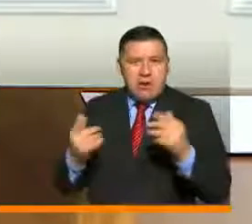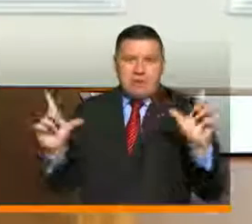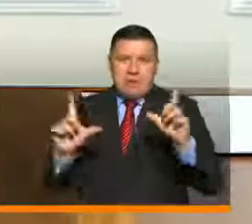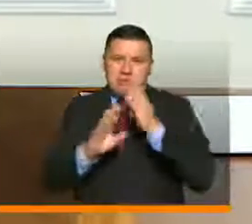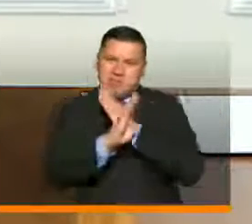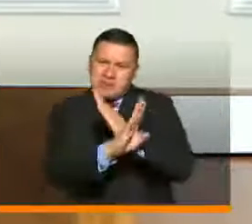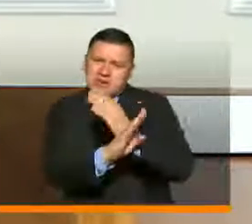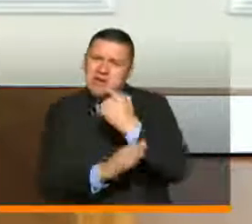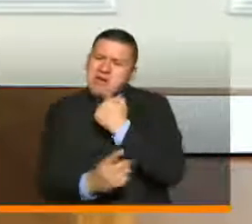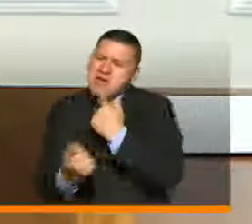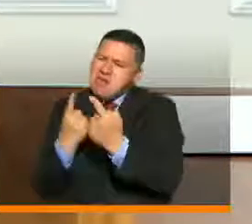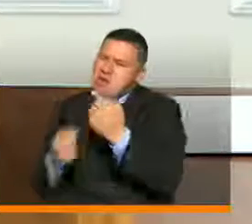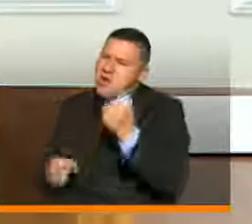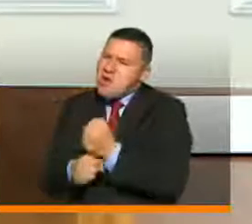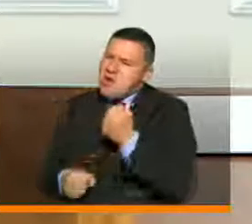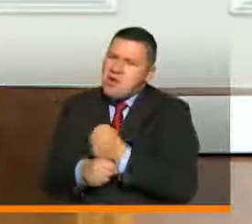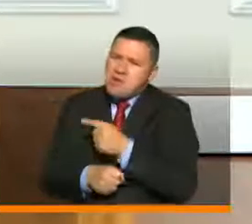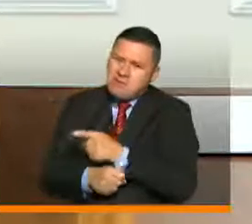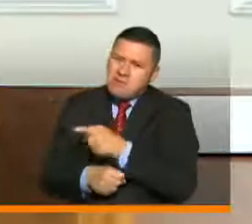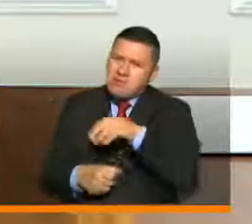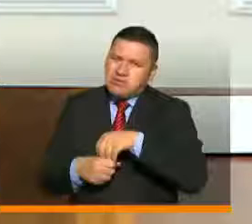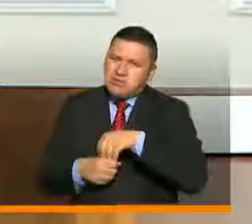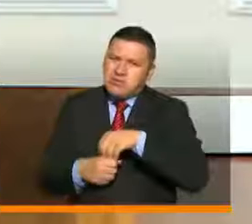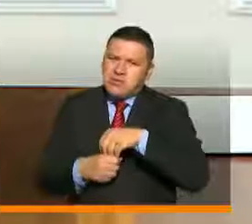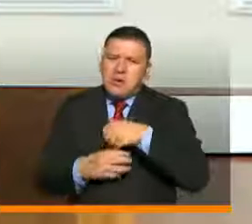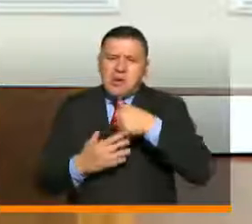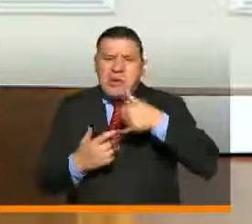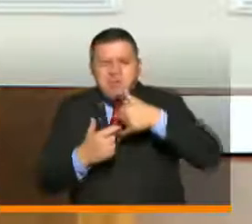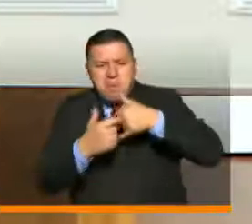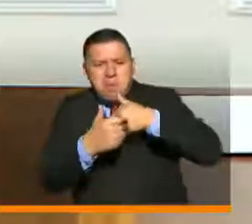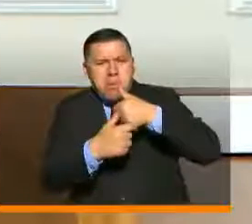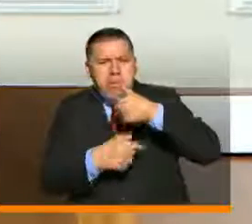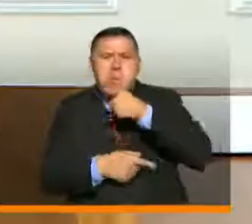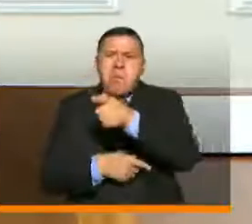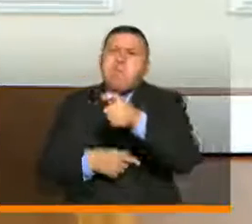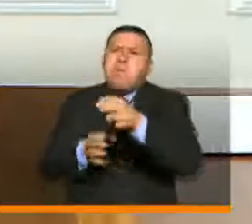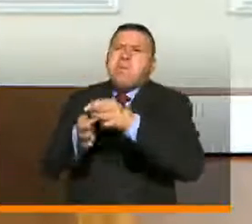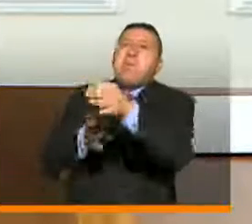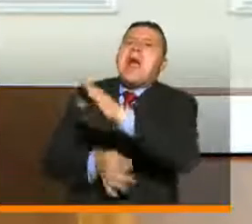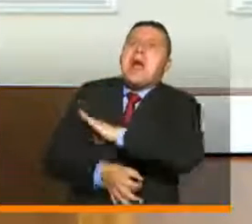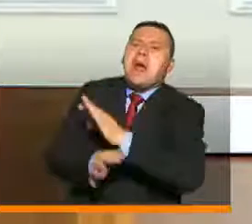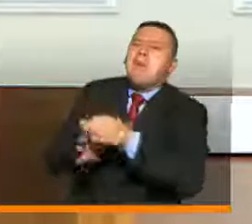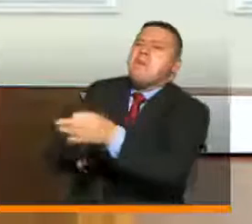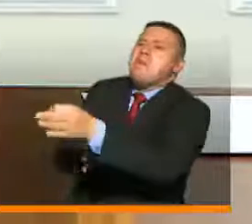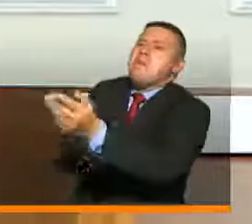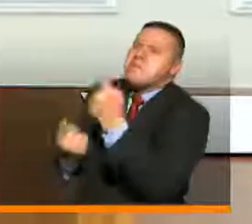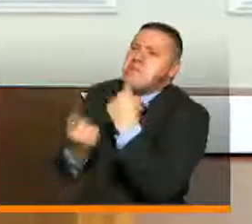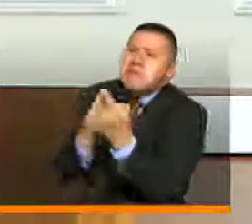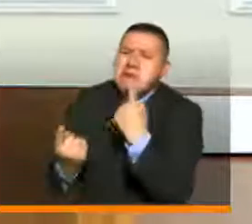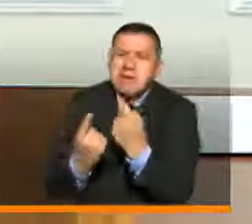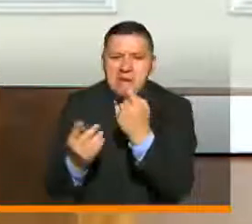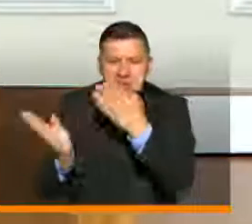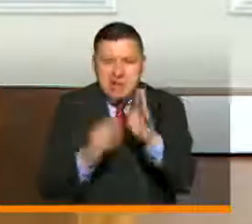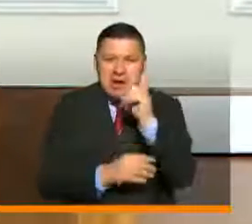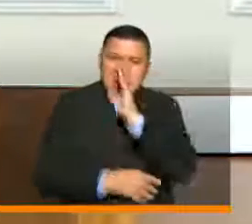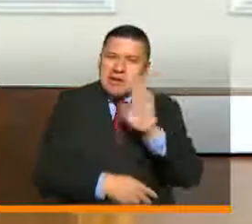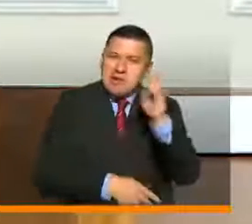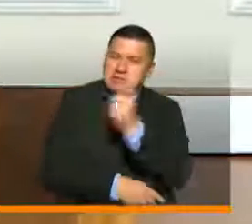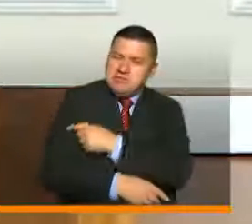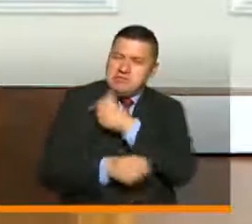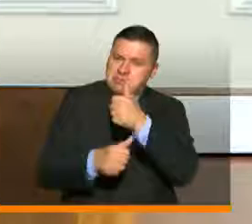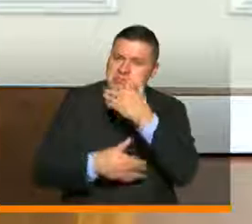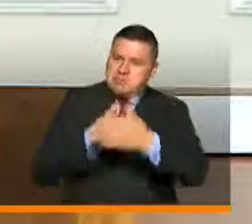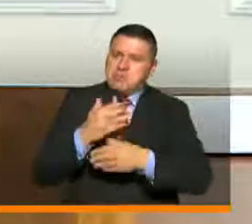acción cómo se está trabajando desde la colombia profunda no solamente para prevenir el cómic 19 sino para que el plan de vacunación sea un